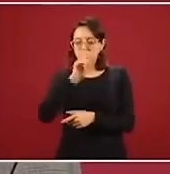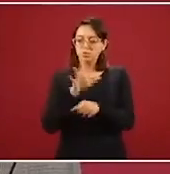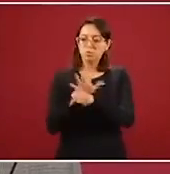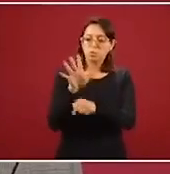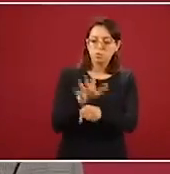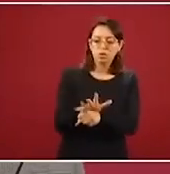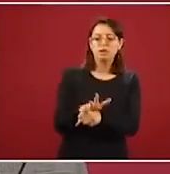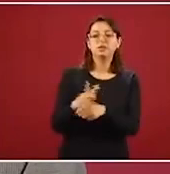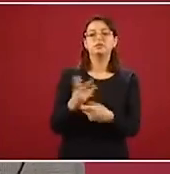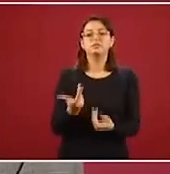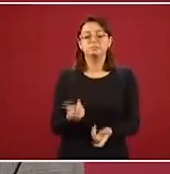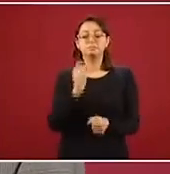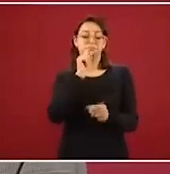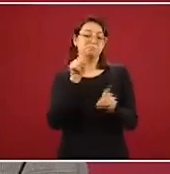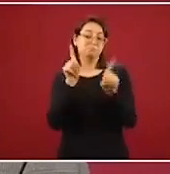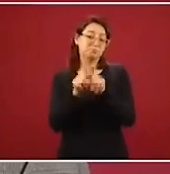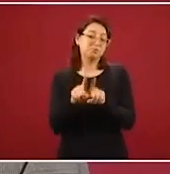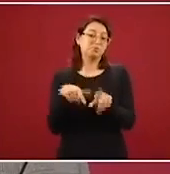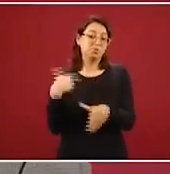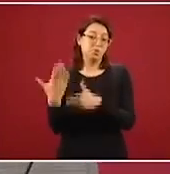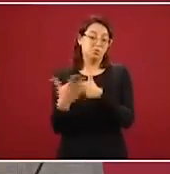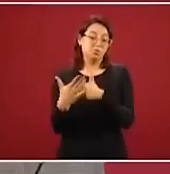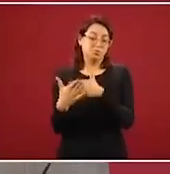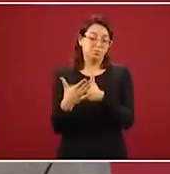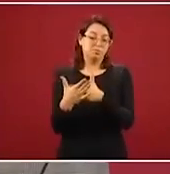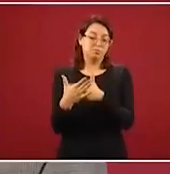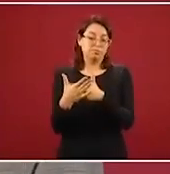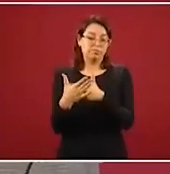anticipación de lo que sabemos va a ser próximamente una